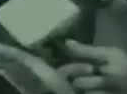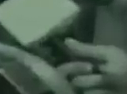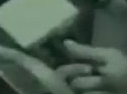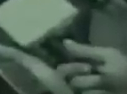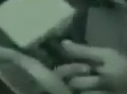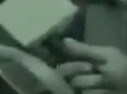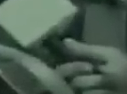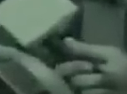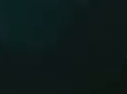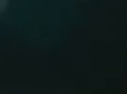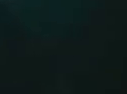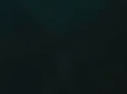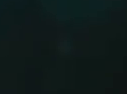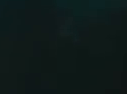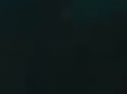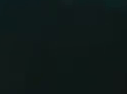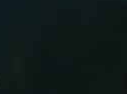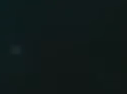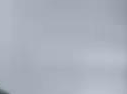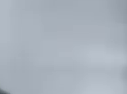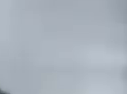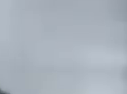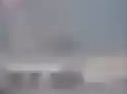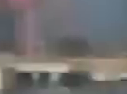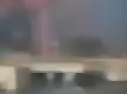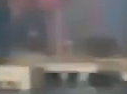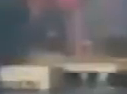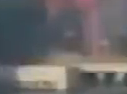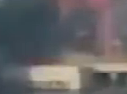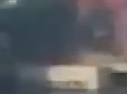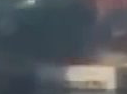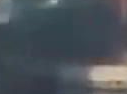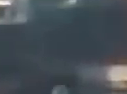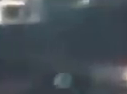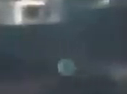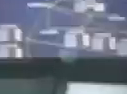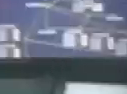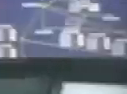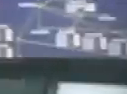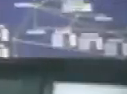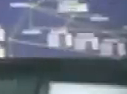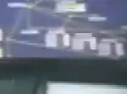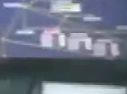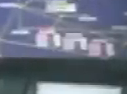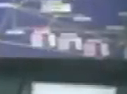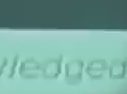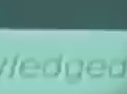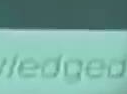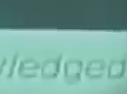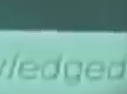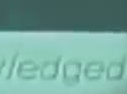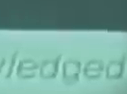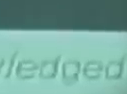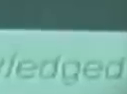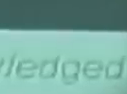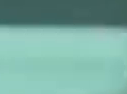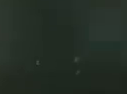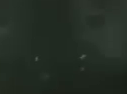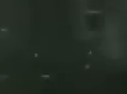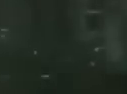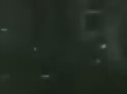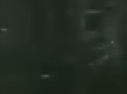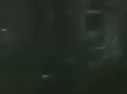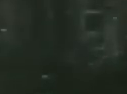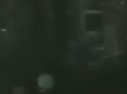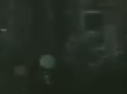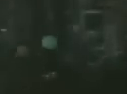mucho antes de las sanciones. La guerra económica empezó con aquel paro y sabotaje petrolero, aquel 6 de diciembre del año